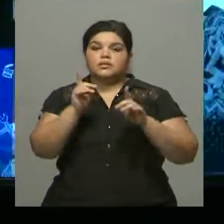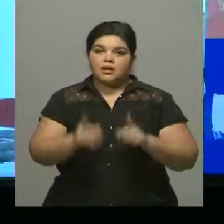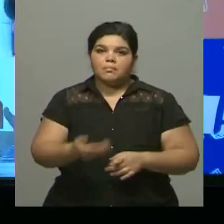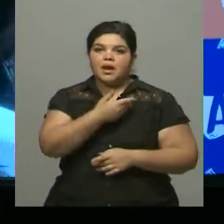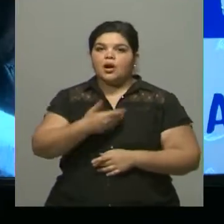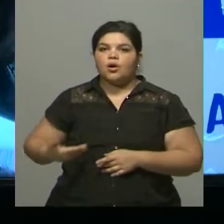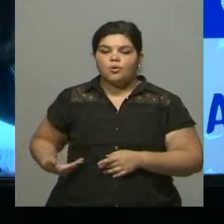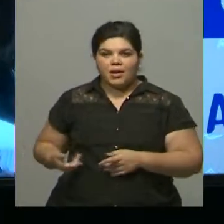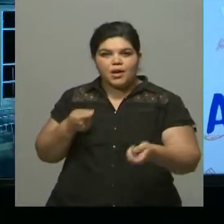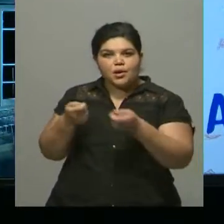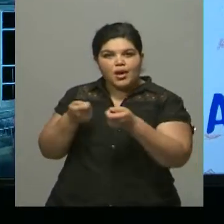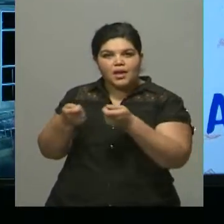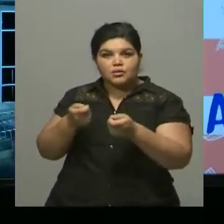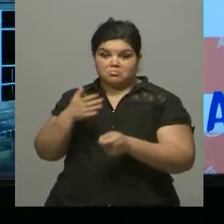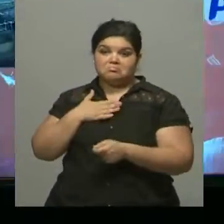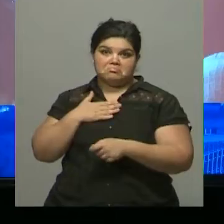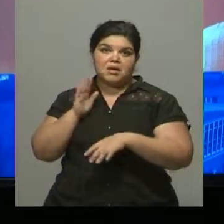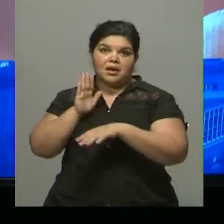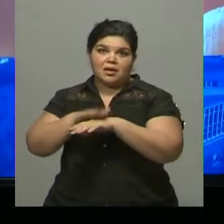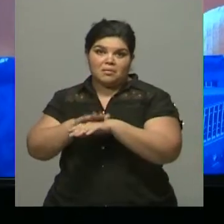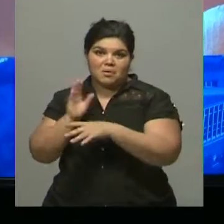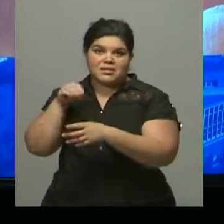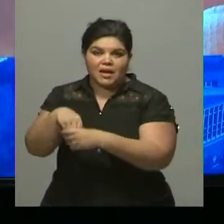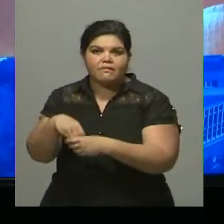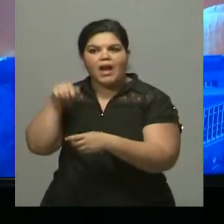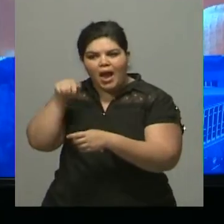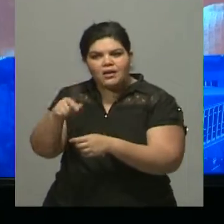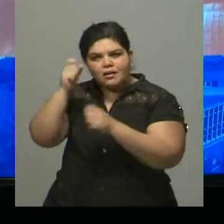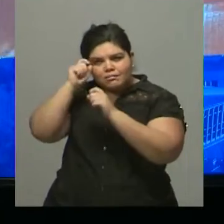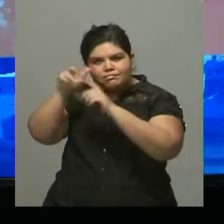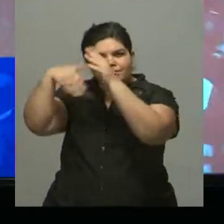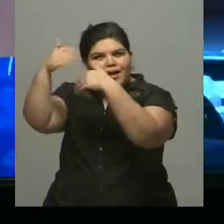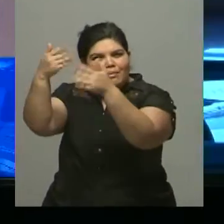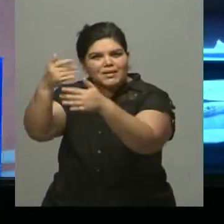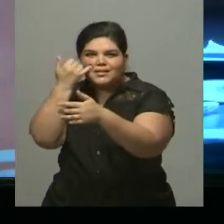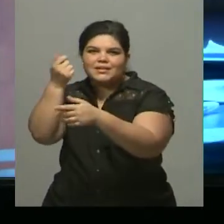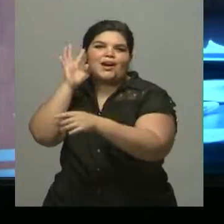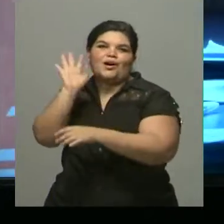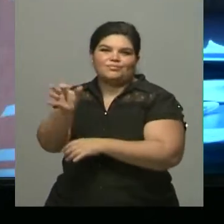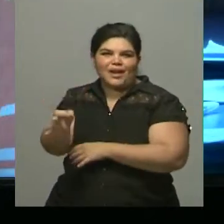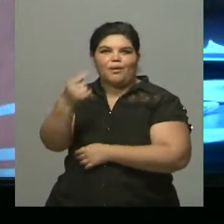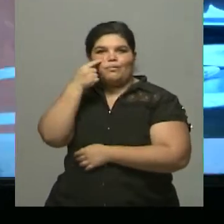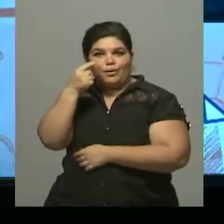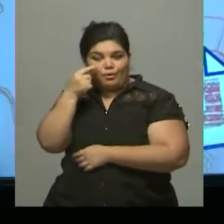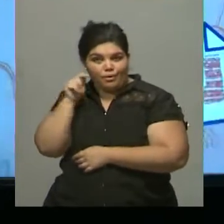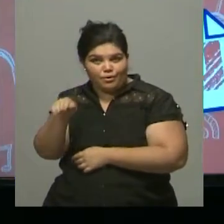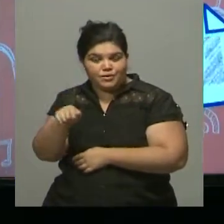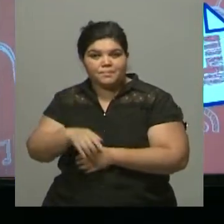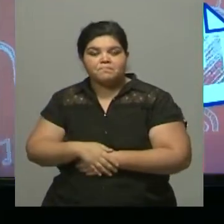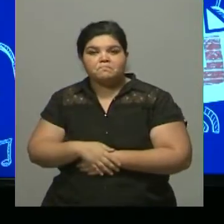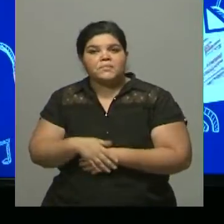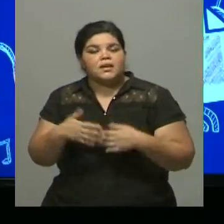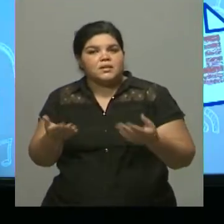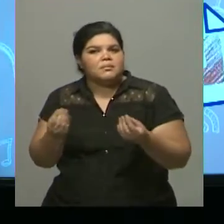que me toca hacer a mí, y en donde me he formado y en donde estamos desarrollando algunas actividades que tienen que ver, bueno,